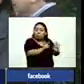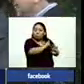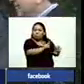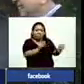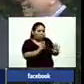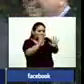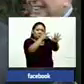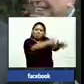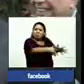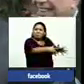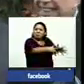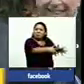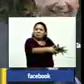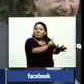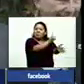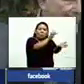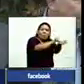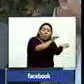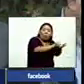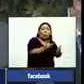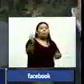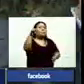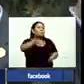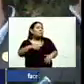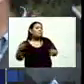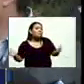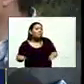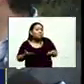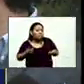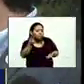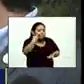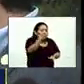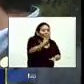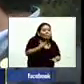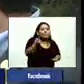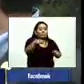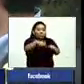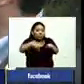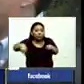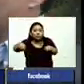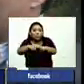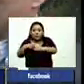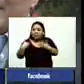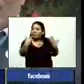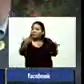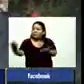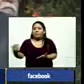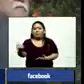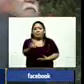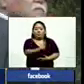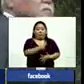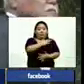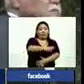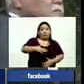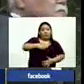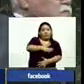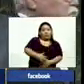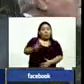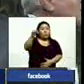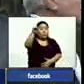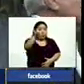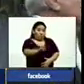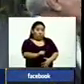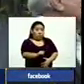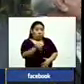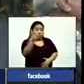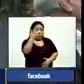que estaba totalmente perdido. Y esto es que estamos haciendo, recuperando espacios para entregarlos a la ciudadanía. Ahora este será